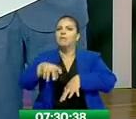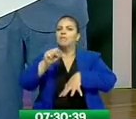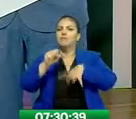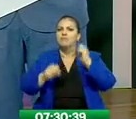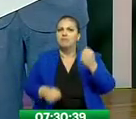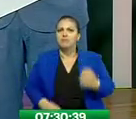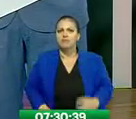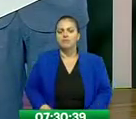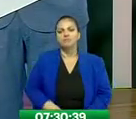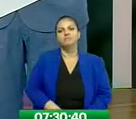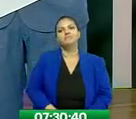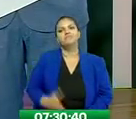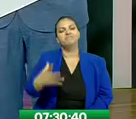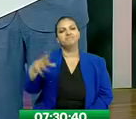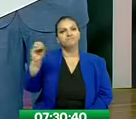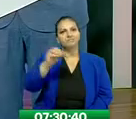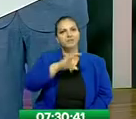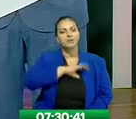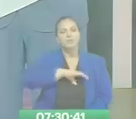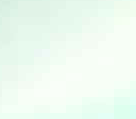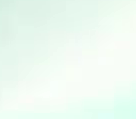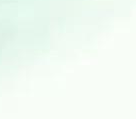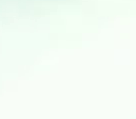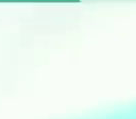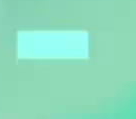ya están tras su pista.